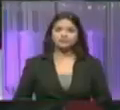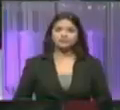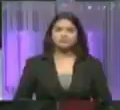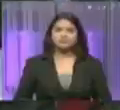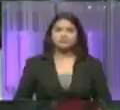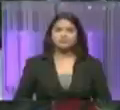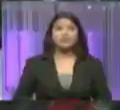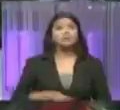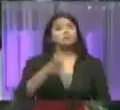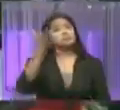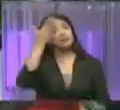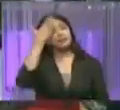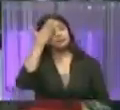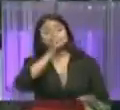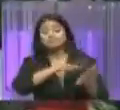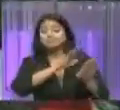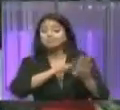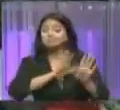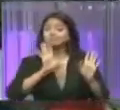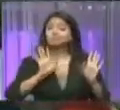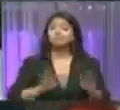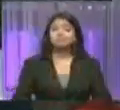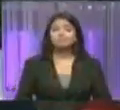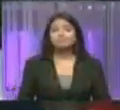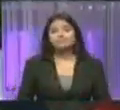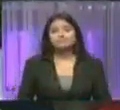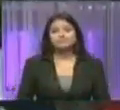Para que lo sepáis, pues.